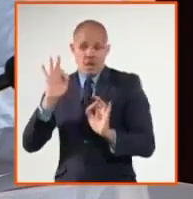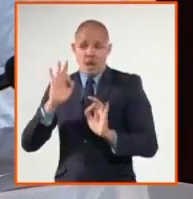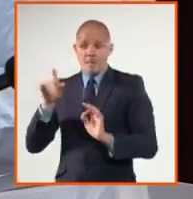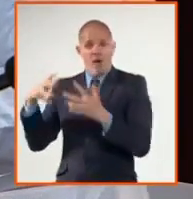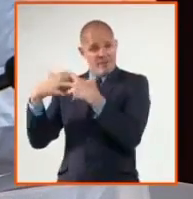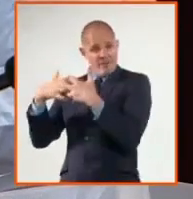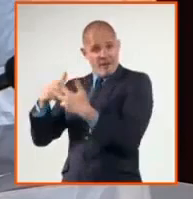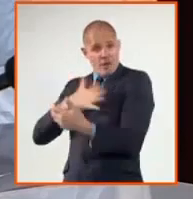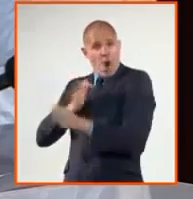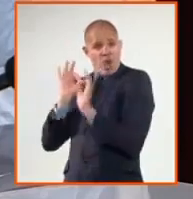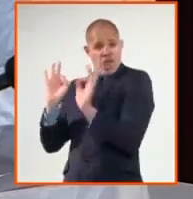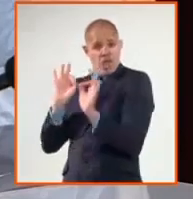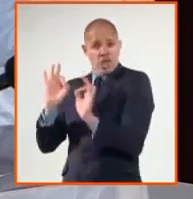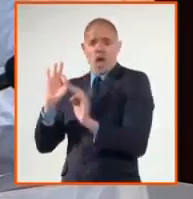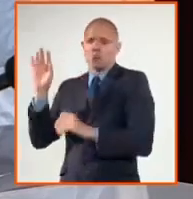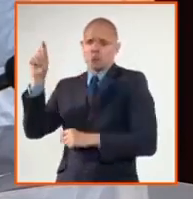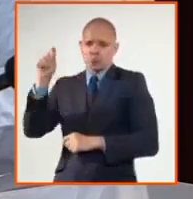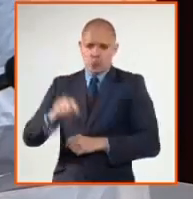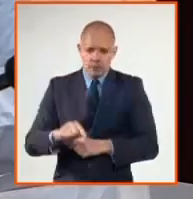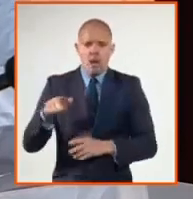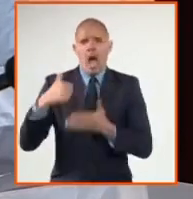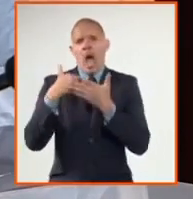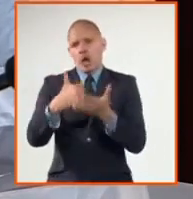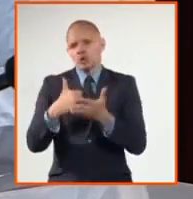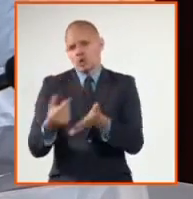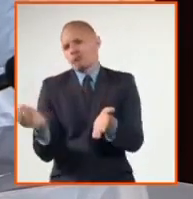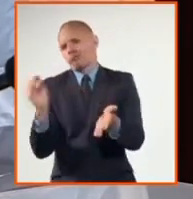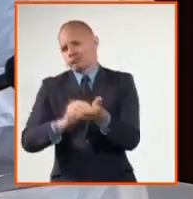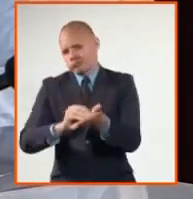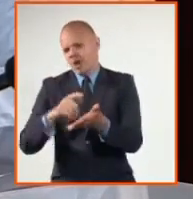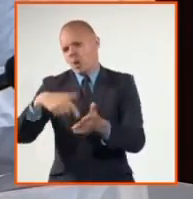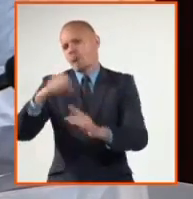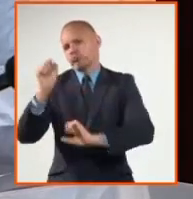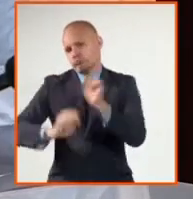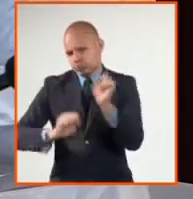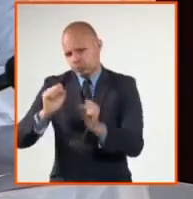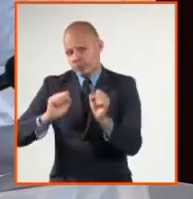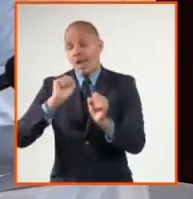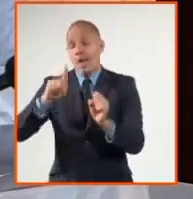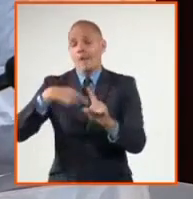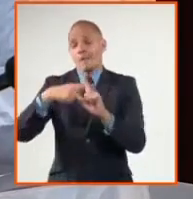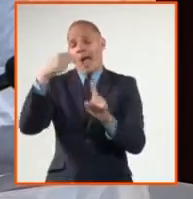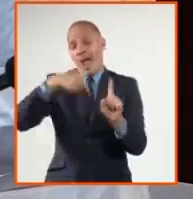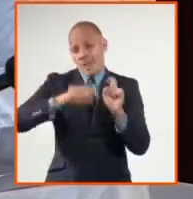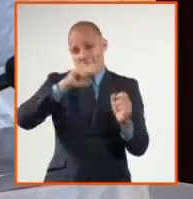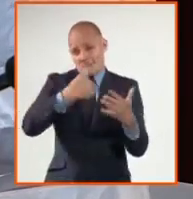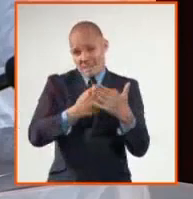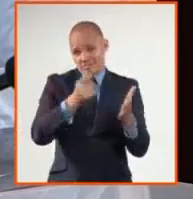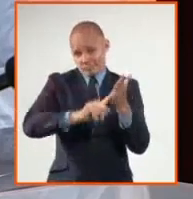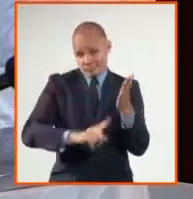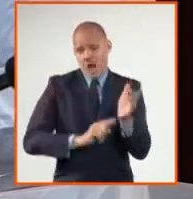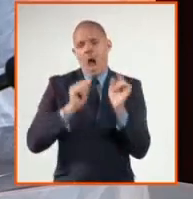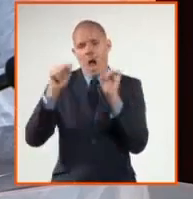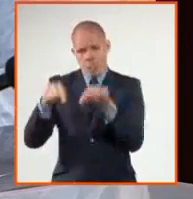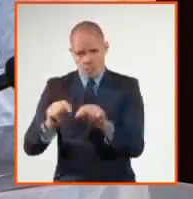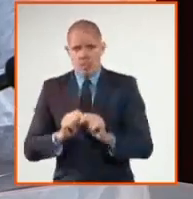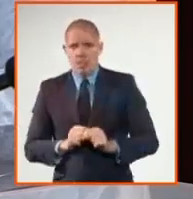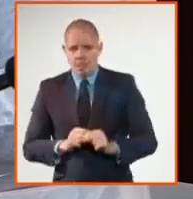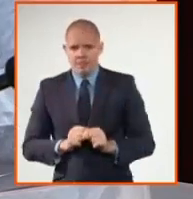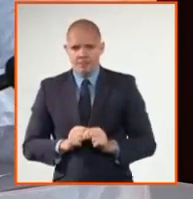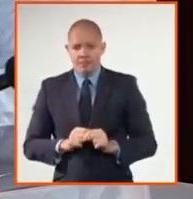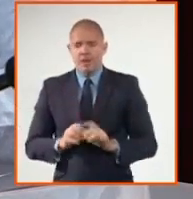bueno con la participación de los técnicos de la empresa mantenimiento centrales eléctricas para ella este equipo se construyó